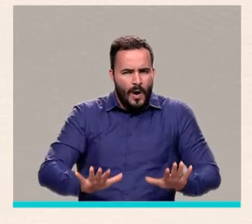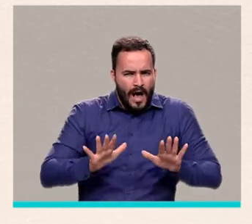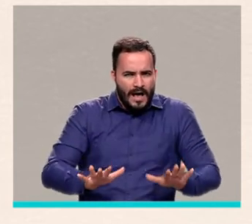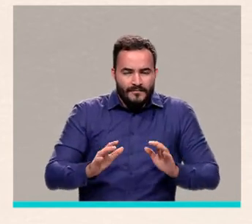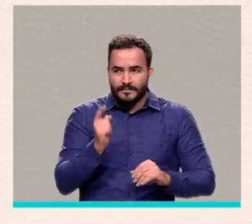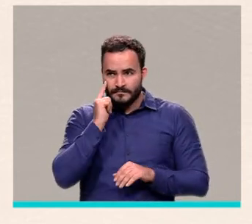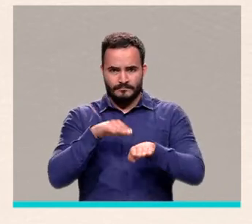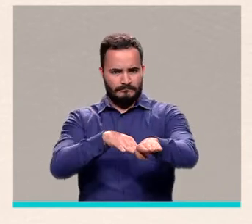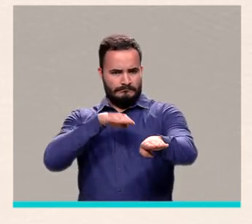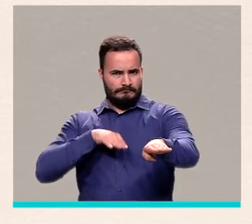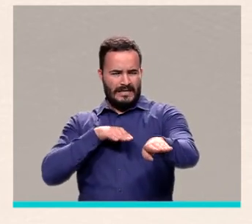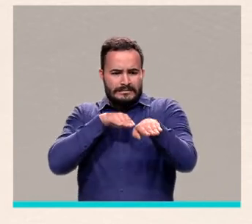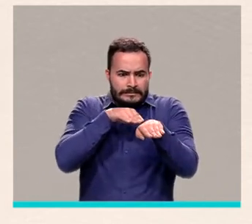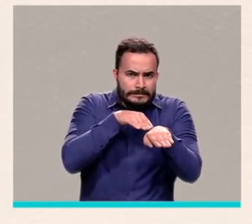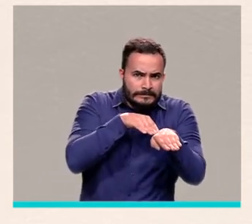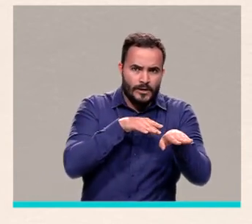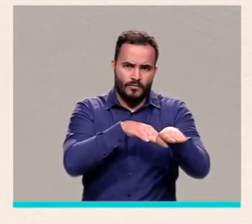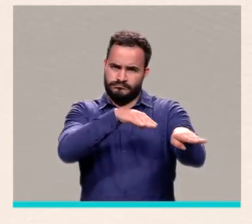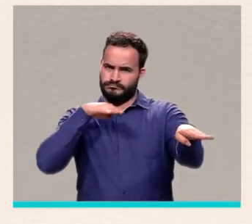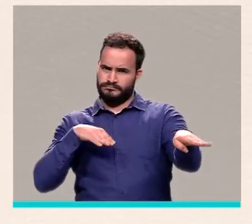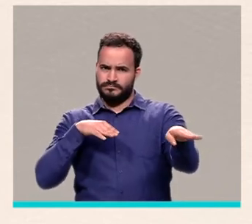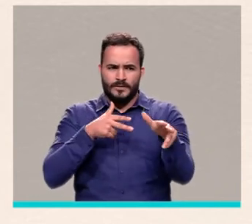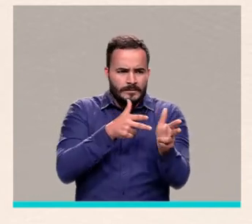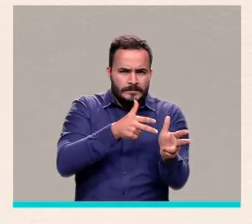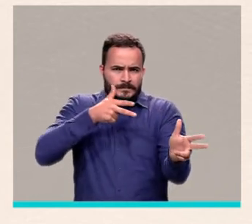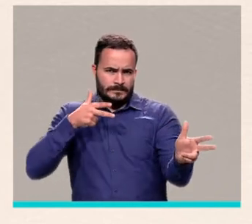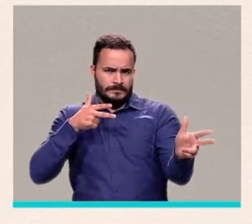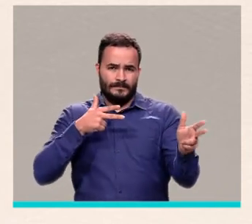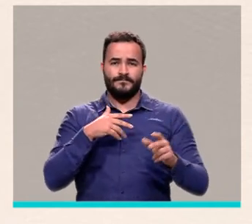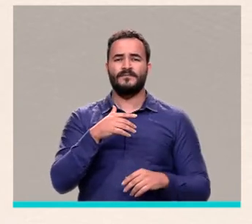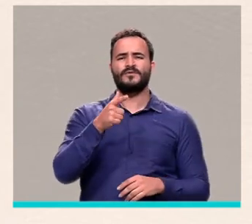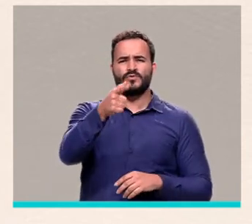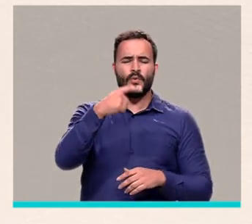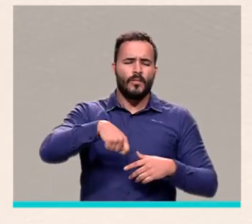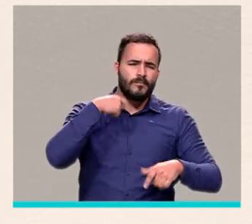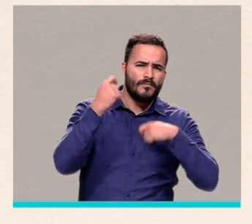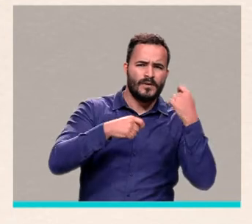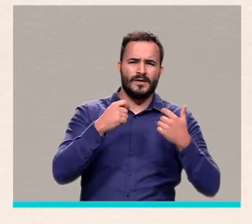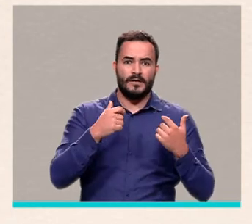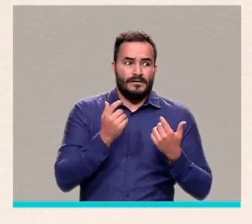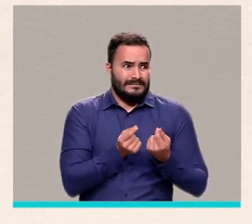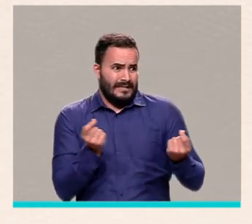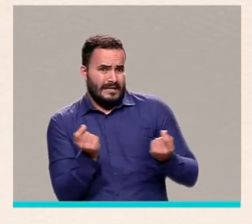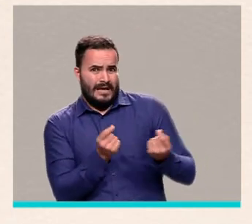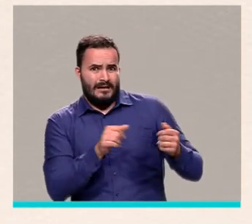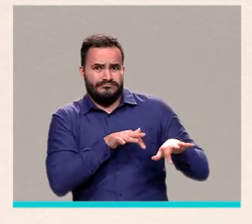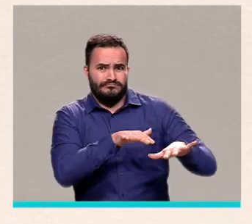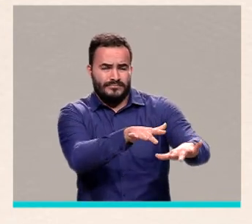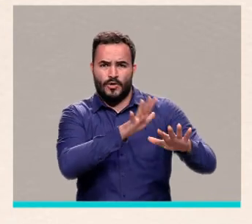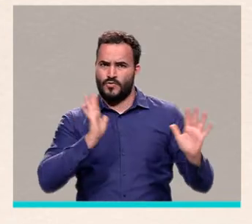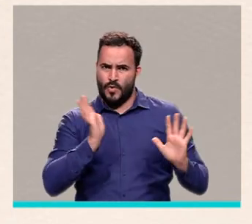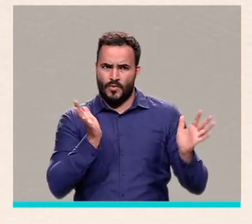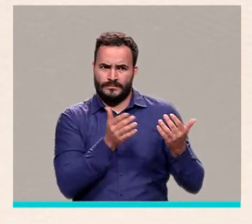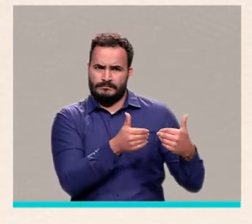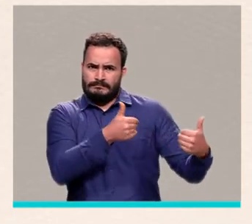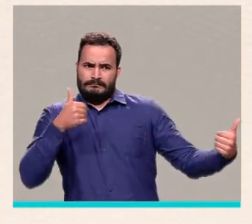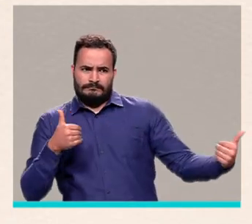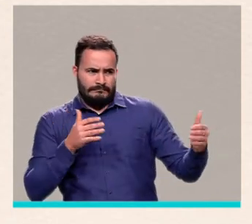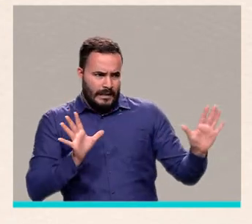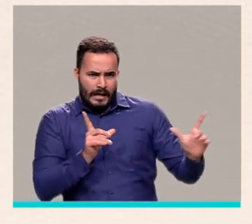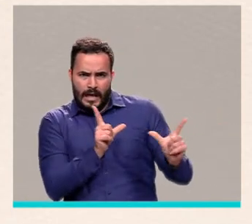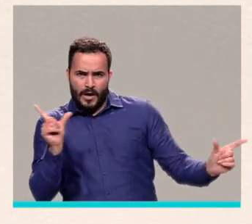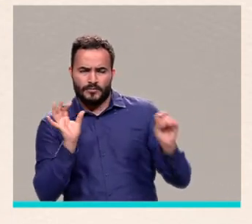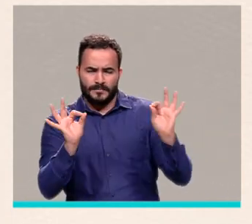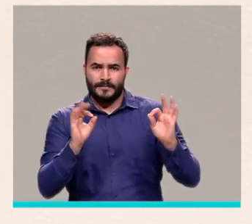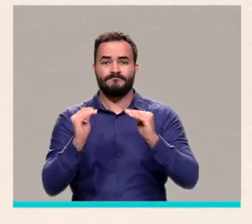distancia con los otros vehículos. Evite construir al borde de quebradas y respete las áreas de inundación. Cree planes de emergencia con